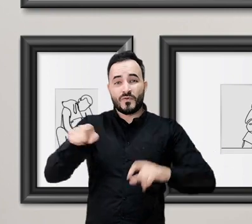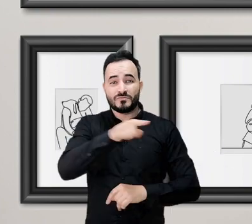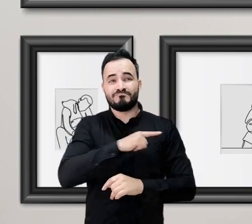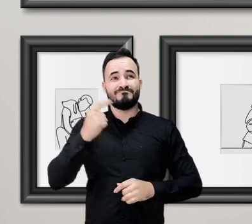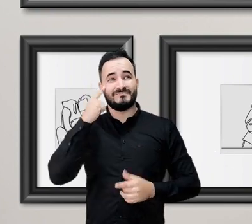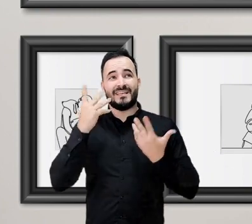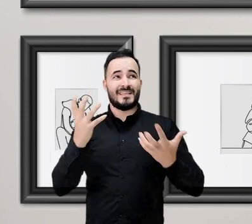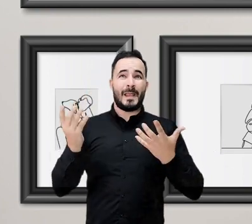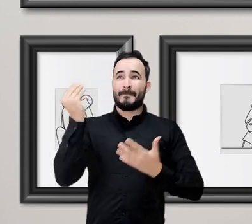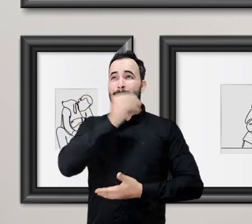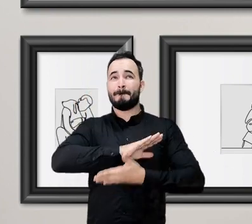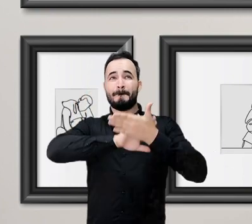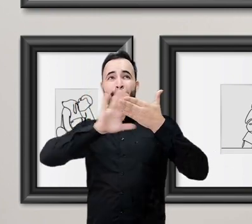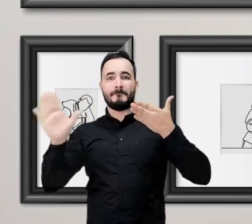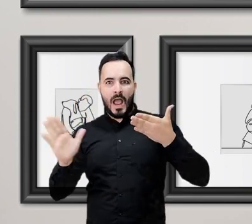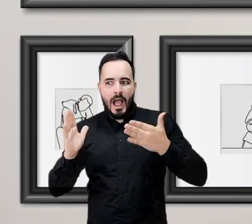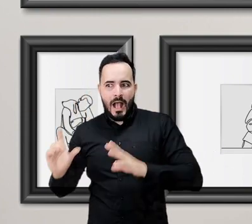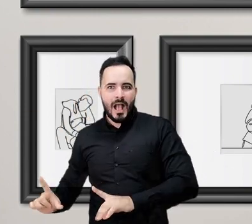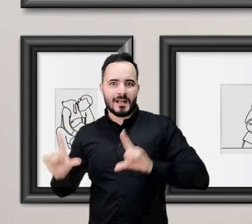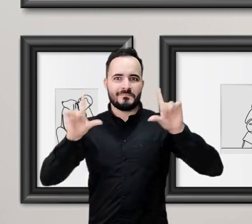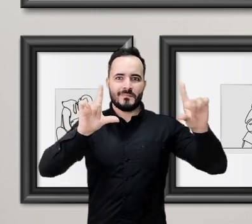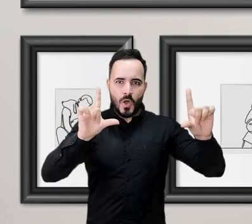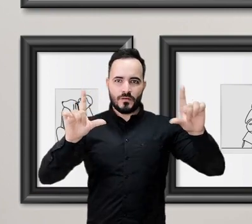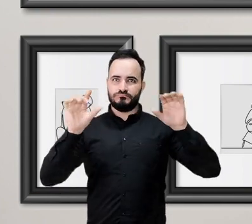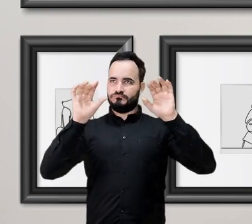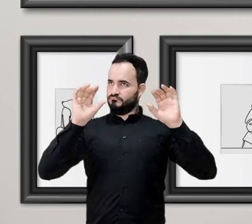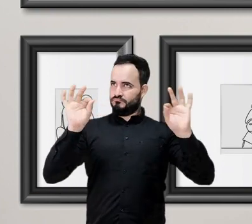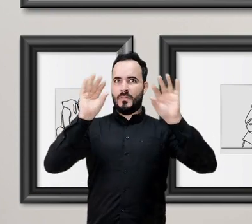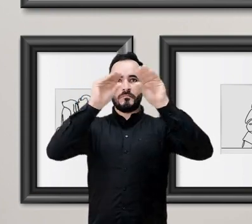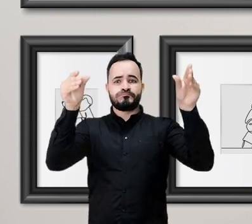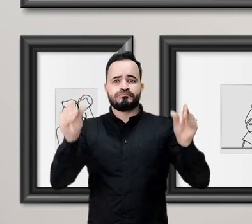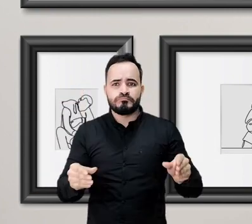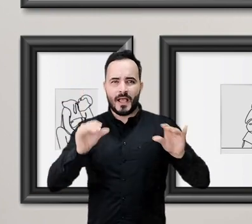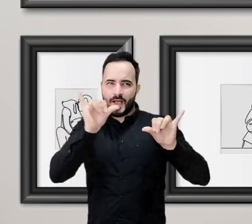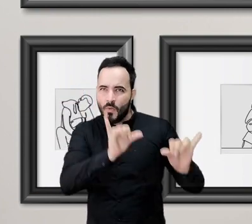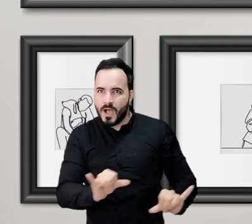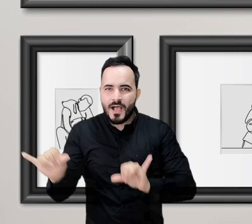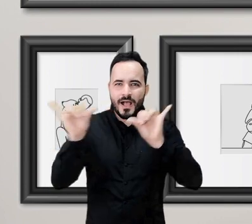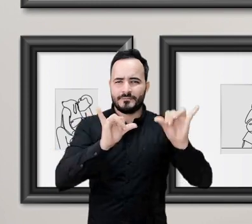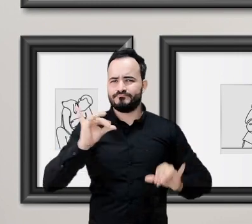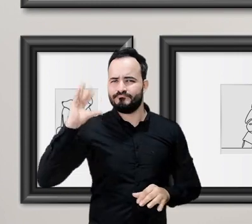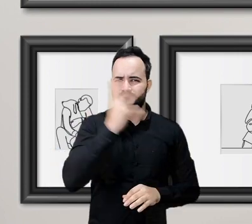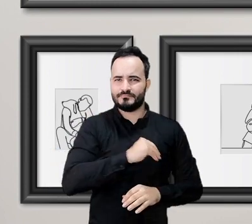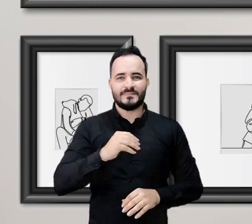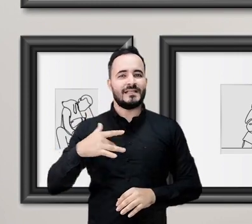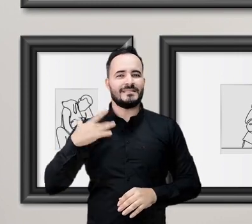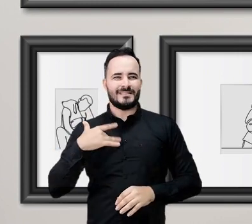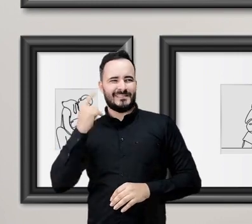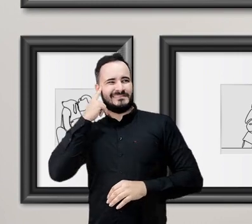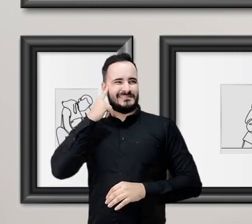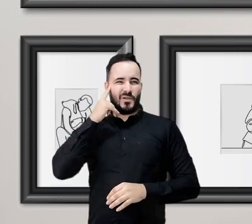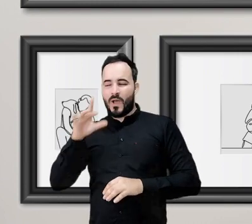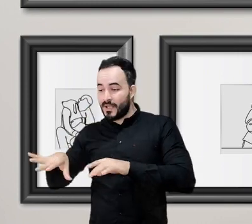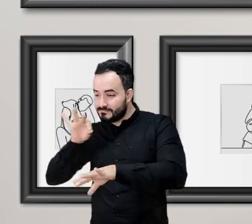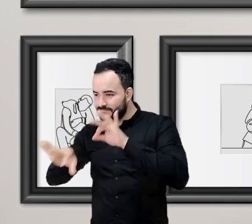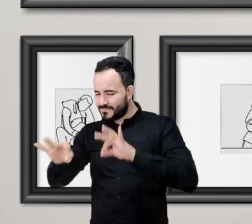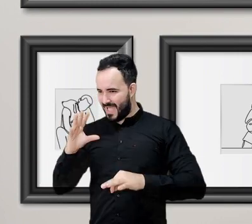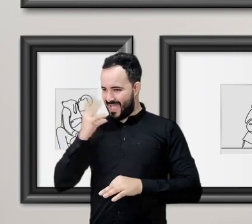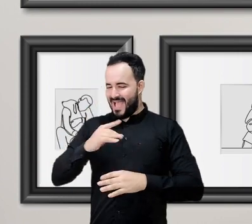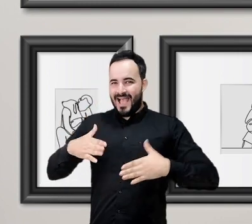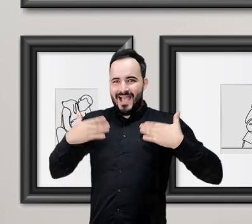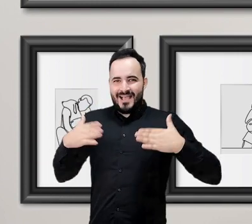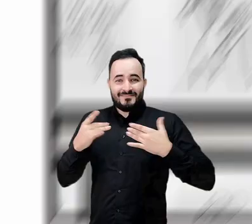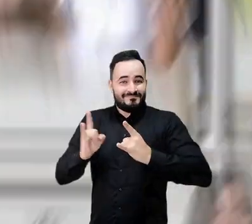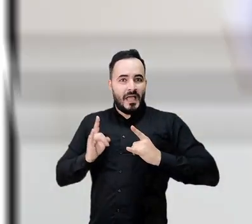Utiliza marcos para esas fotografías que sean del mismo tono. Escoge aquellas que te hagan muy, muy feliz y crea un rincón especial para tus